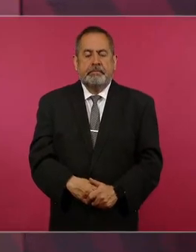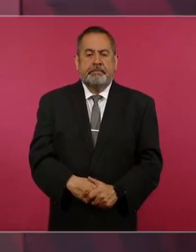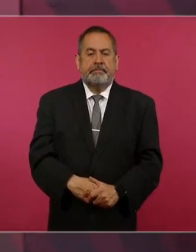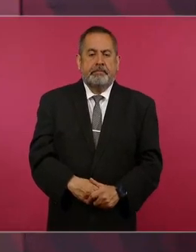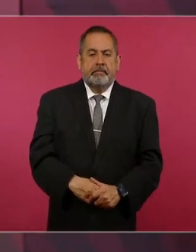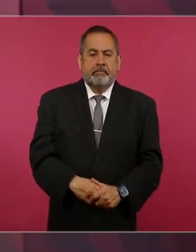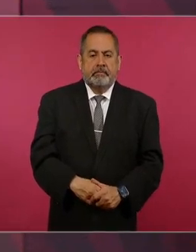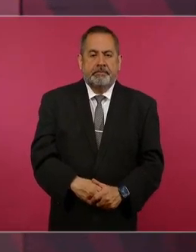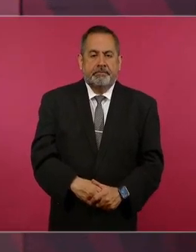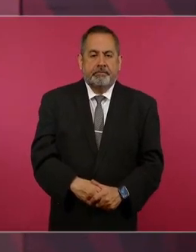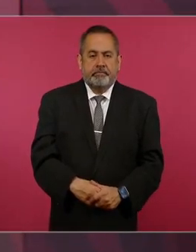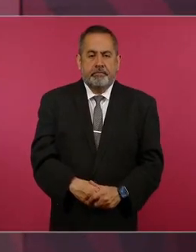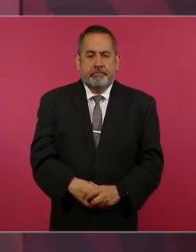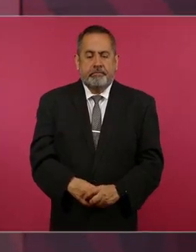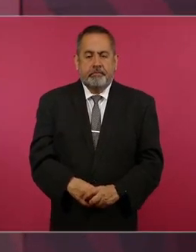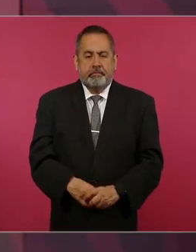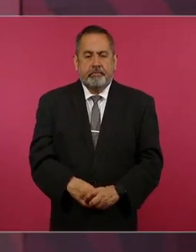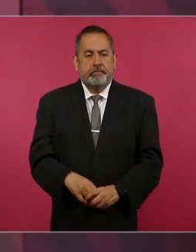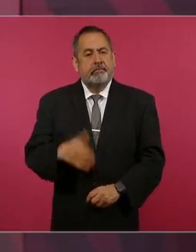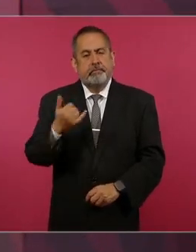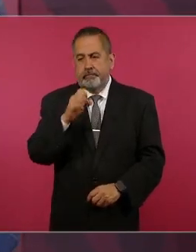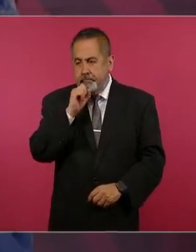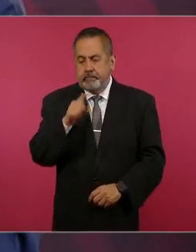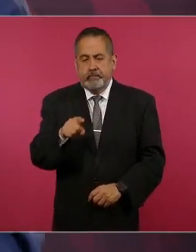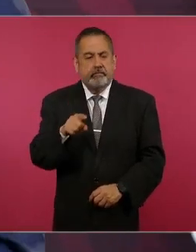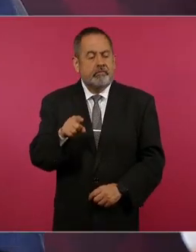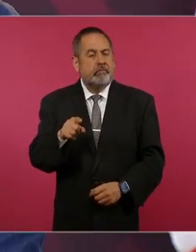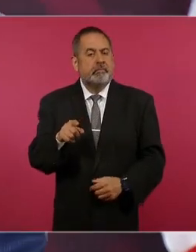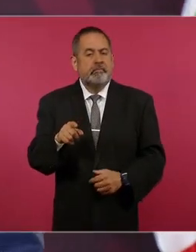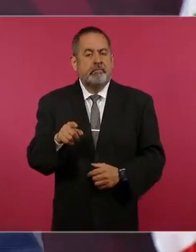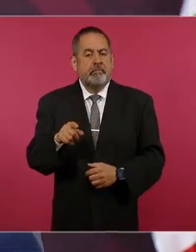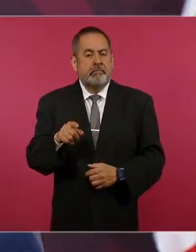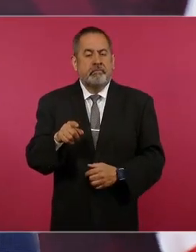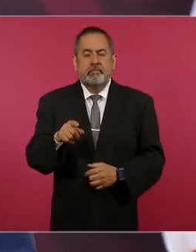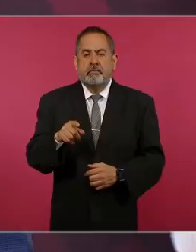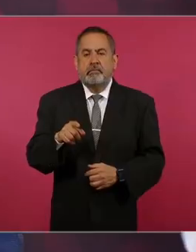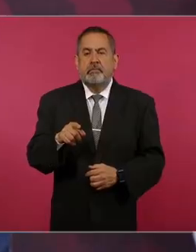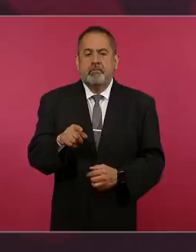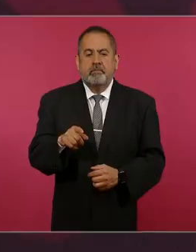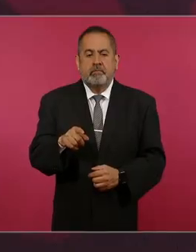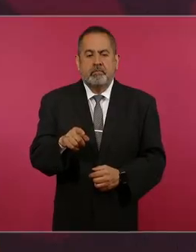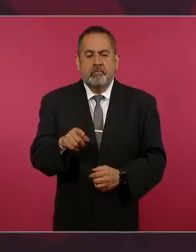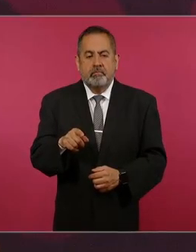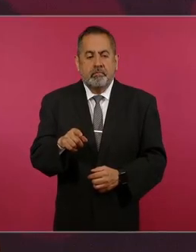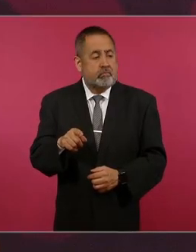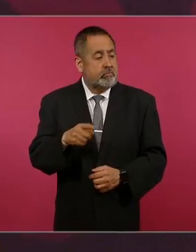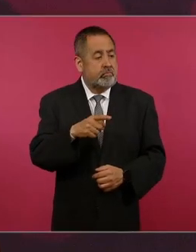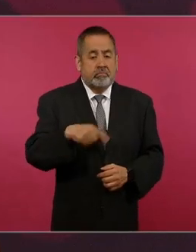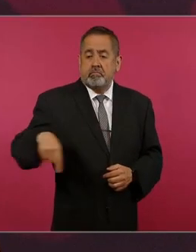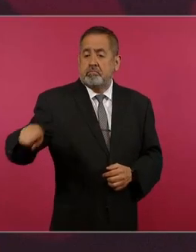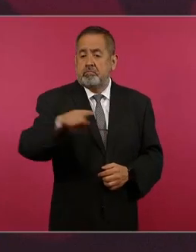convirtiendo en algo normal,